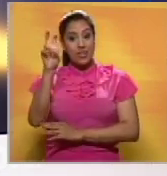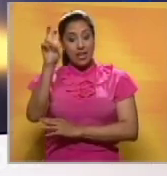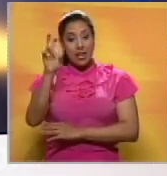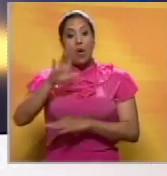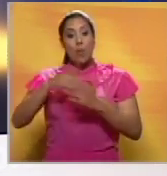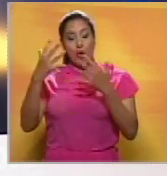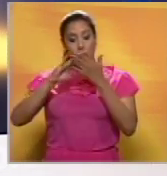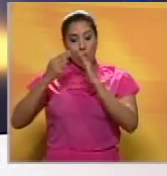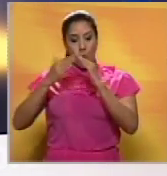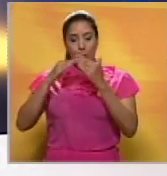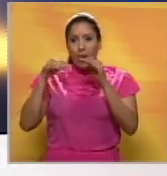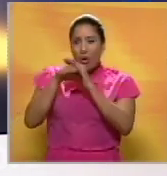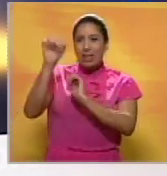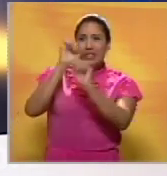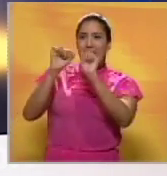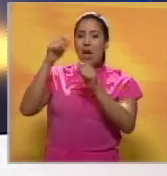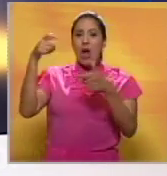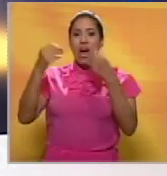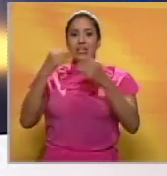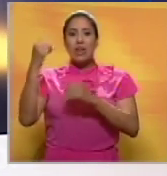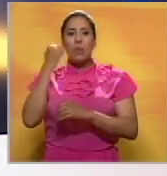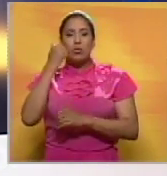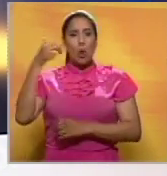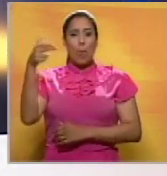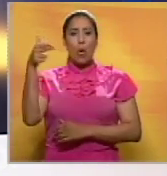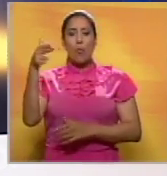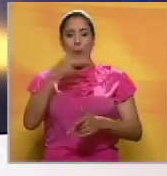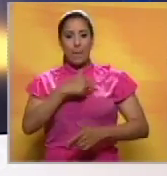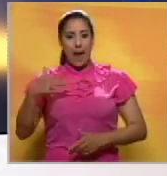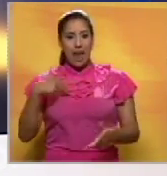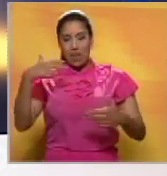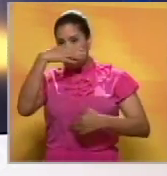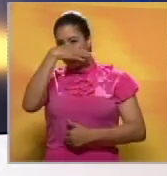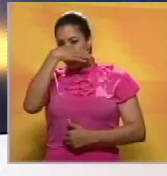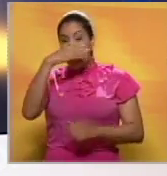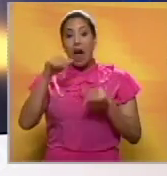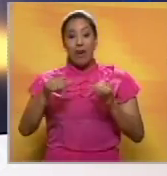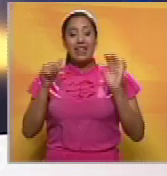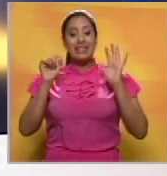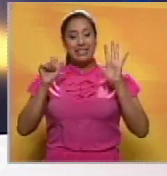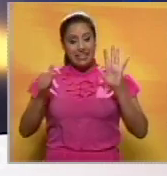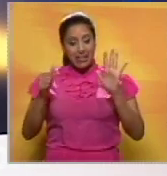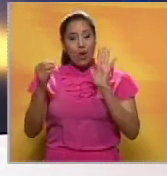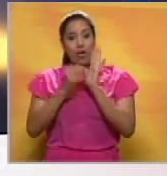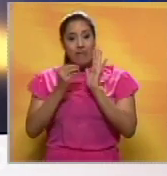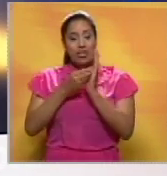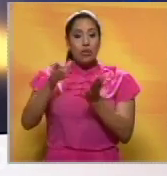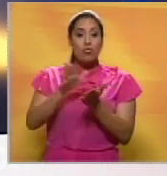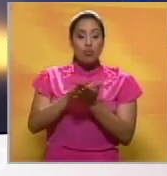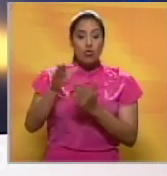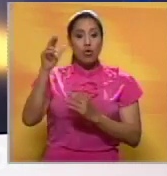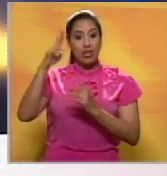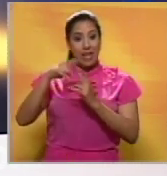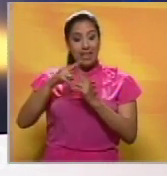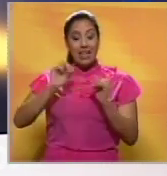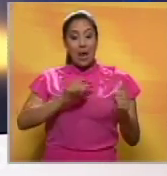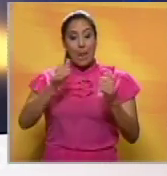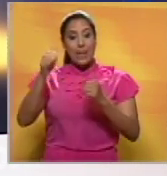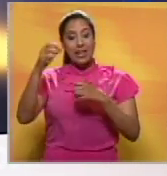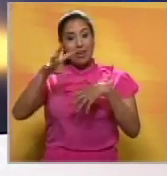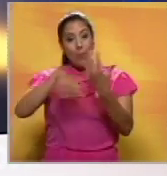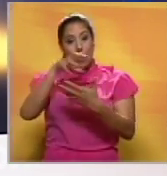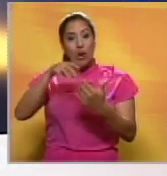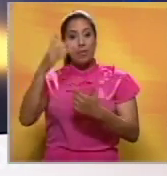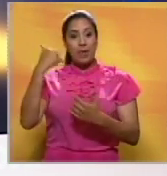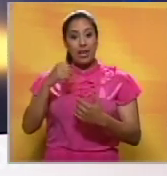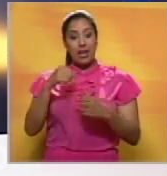viernes, cuando la comunidad se resguardaba de la acción de pistoleros. Esta sería la sexta víctima registrada en el estado andino desde que iniciaron las